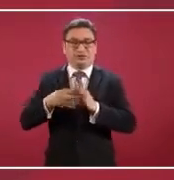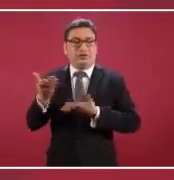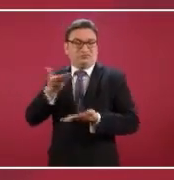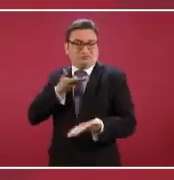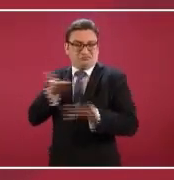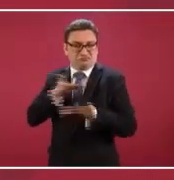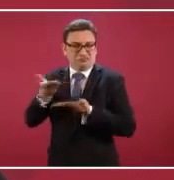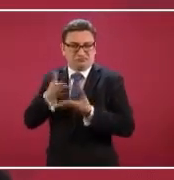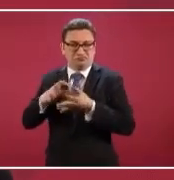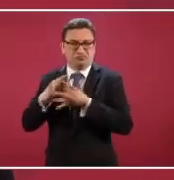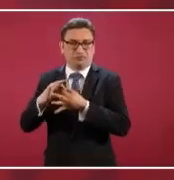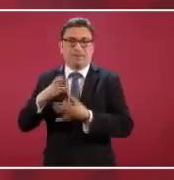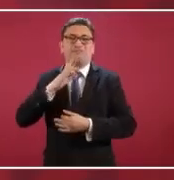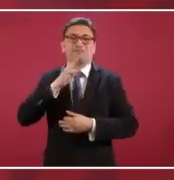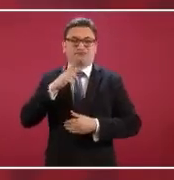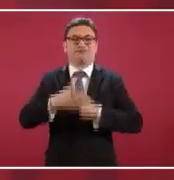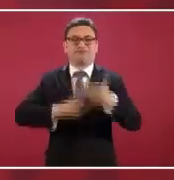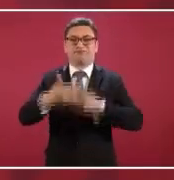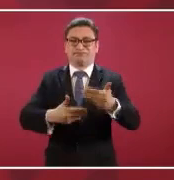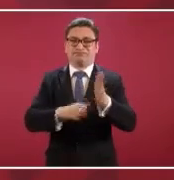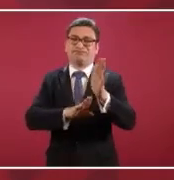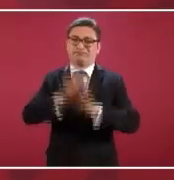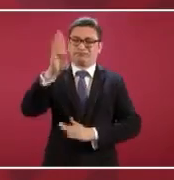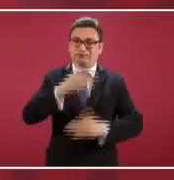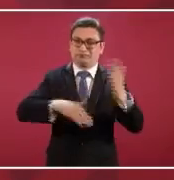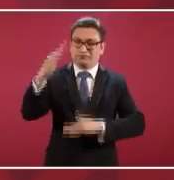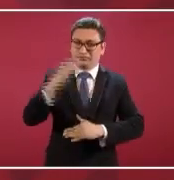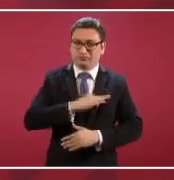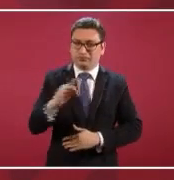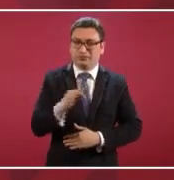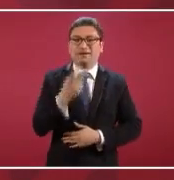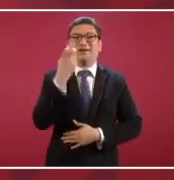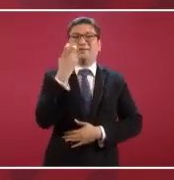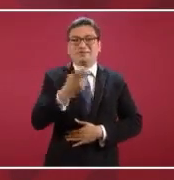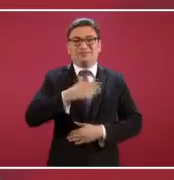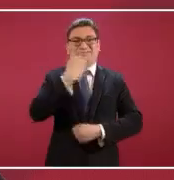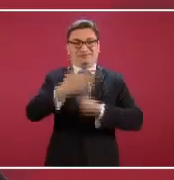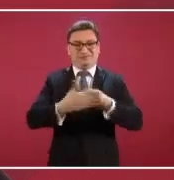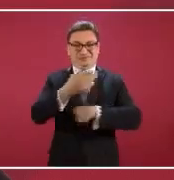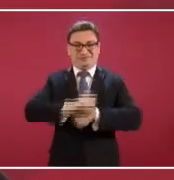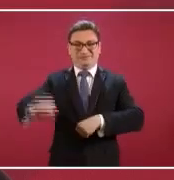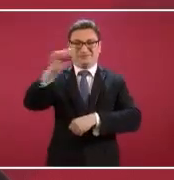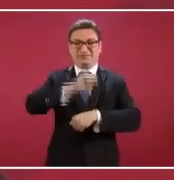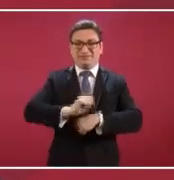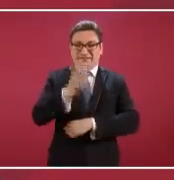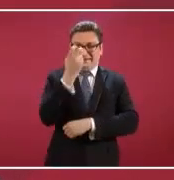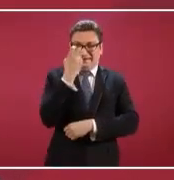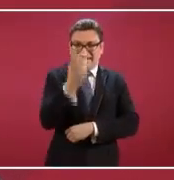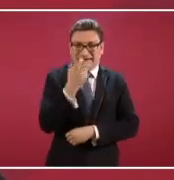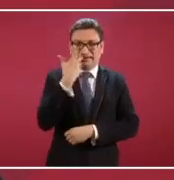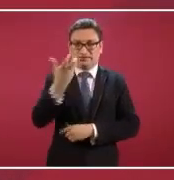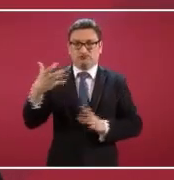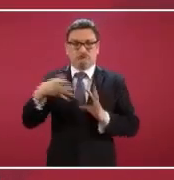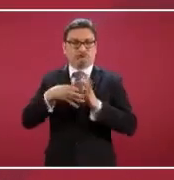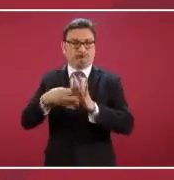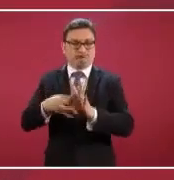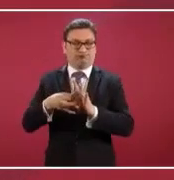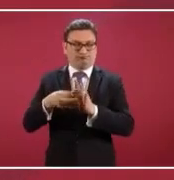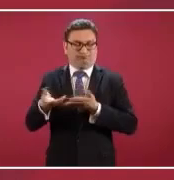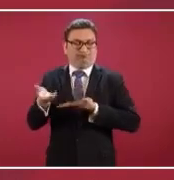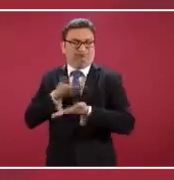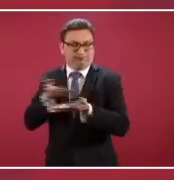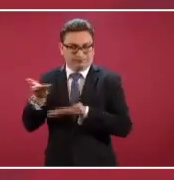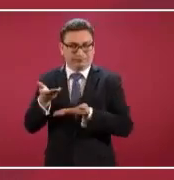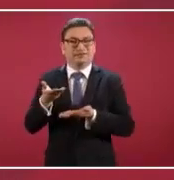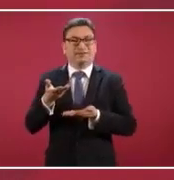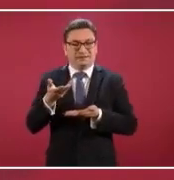mejores resultados. Y lo que queremos en la semana entrante es garantizar que eso ocurra. Y esta es la posición